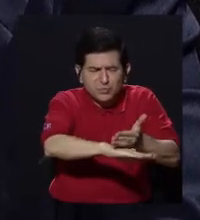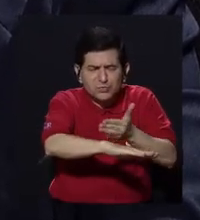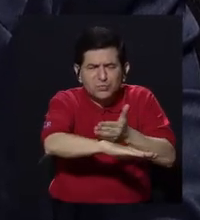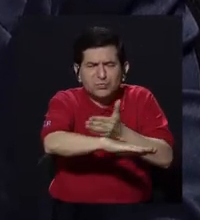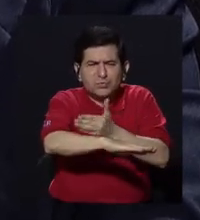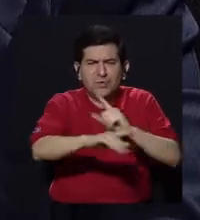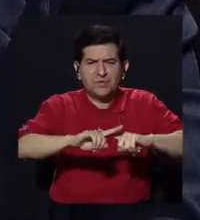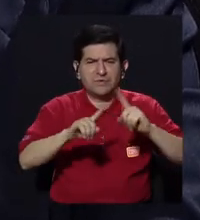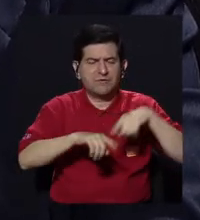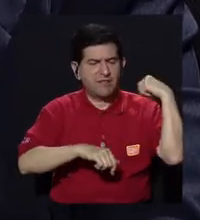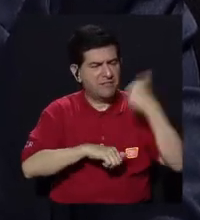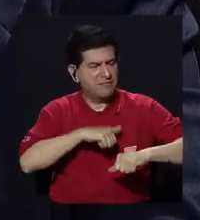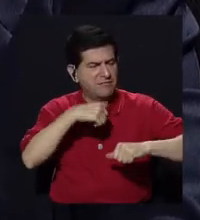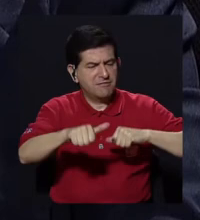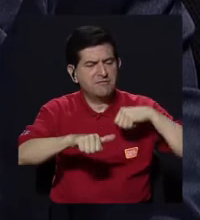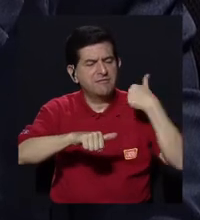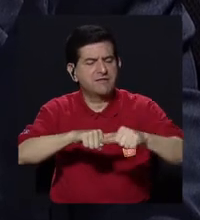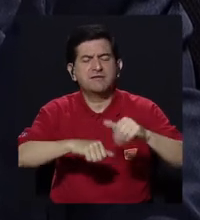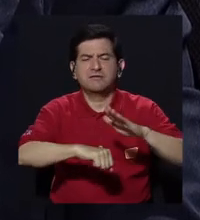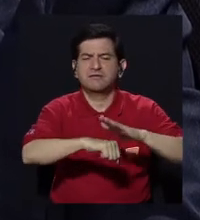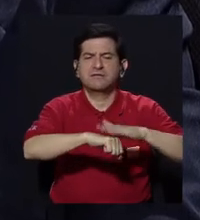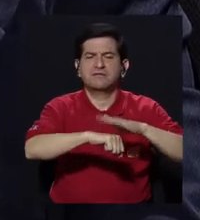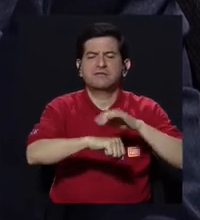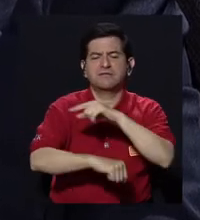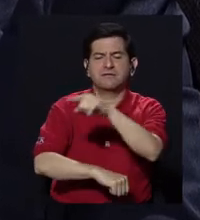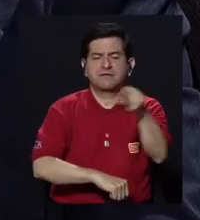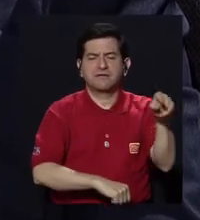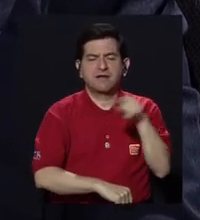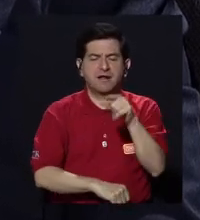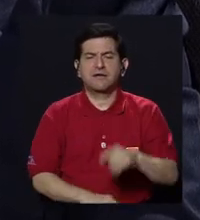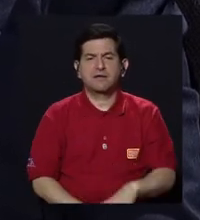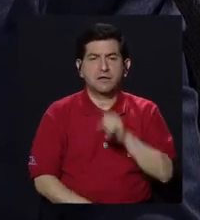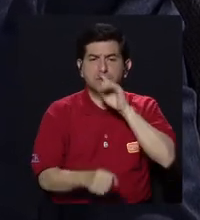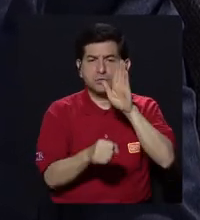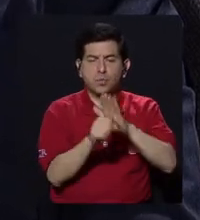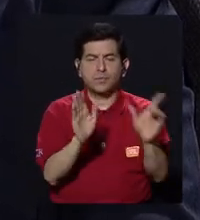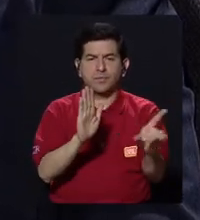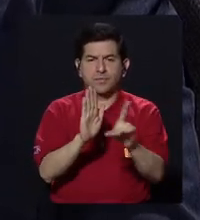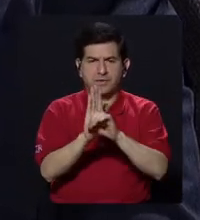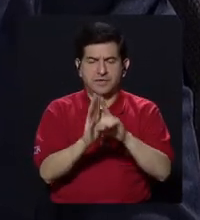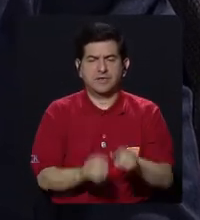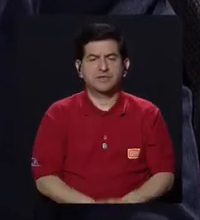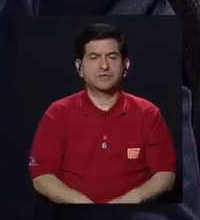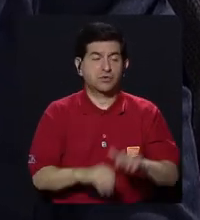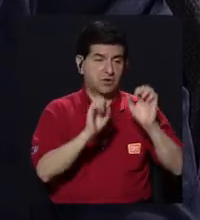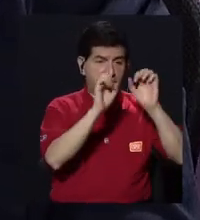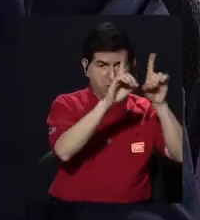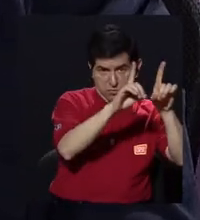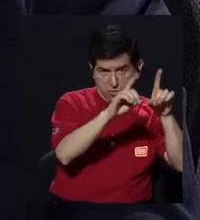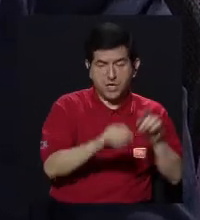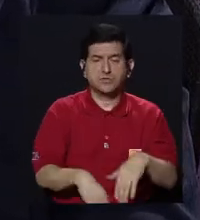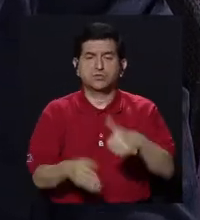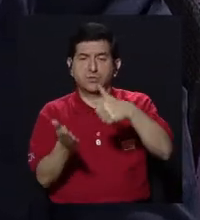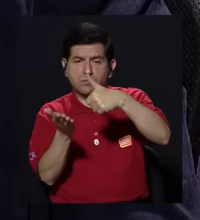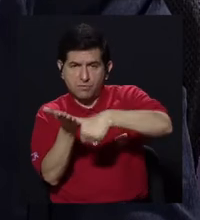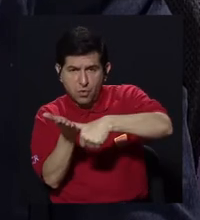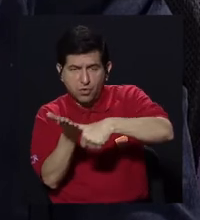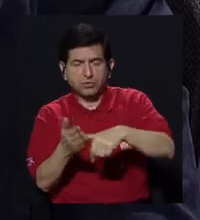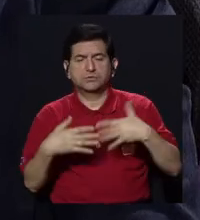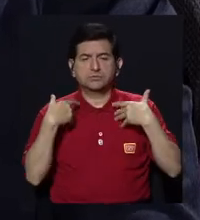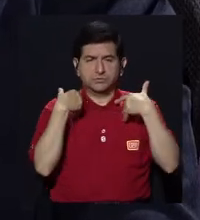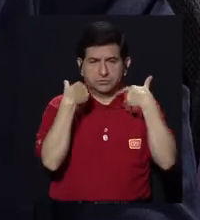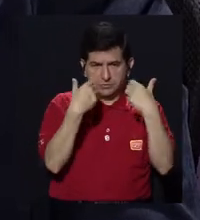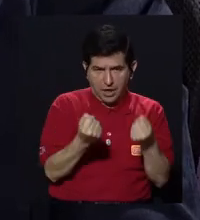en una serie de luchas que les han permitido ir alcanzando derechos. El derecho a la educación, el derecho al voto, el derecho a la